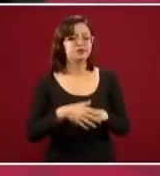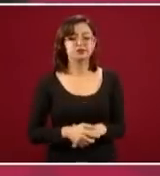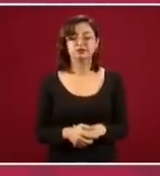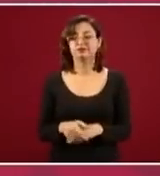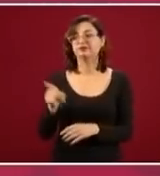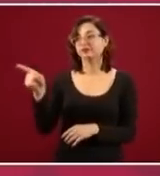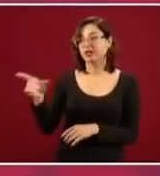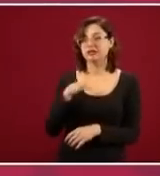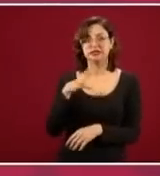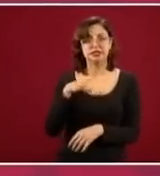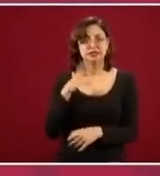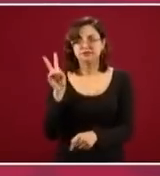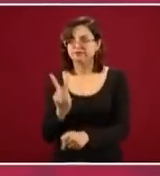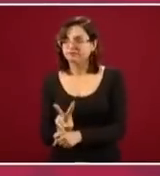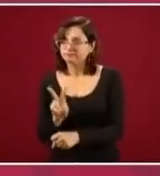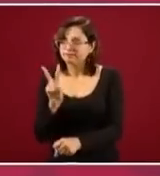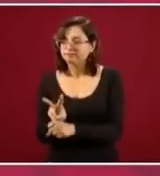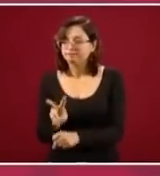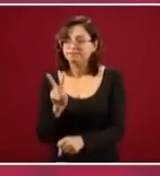ahí.